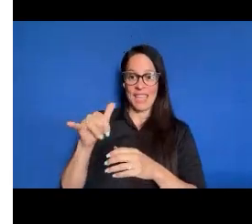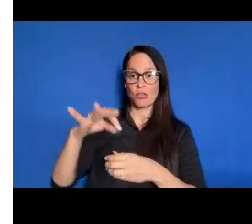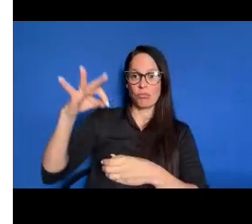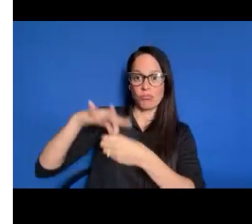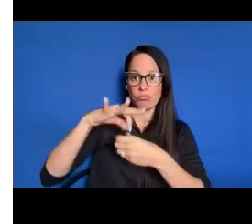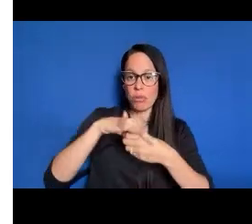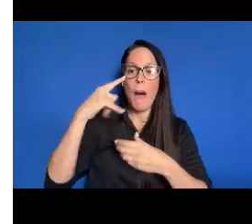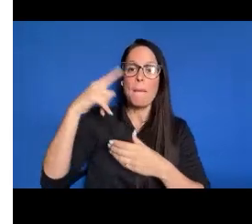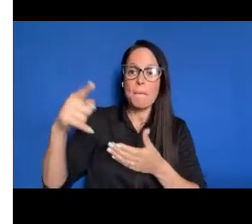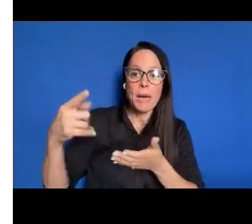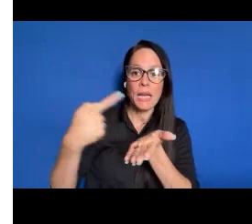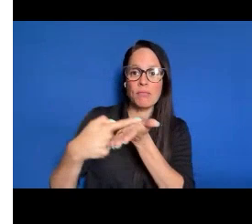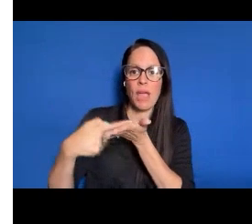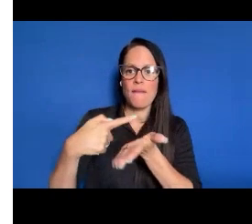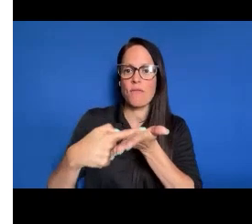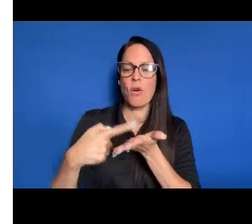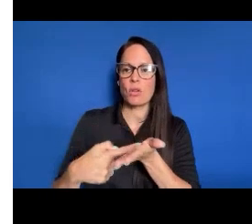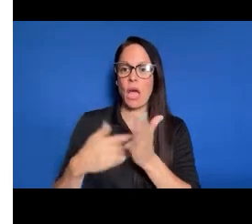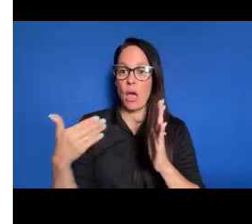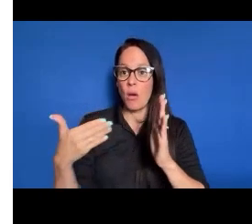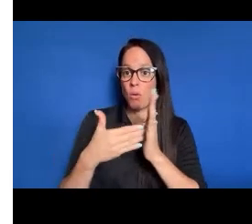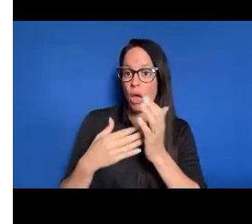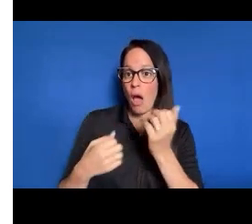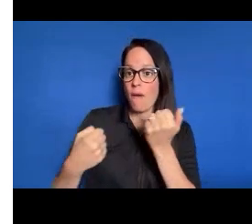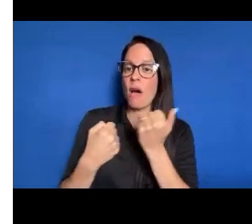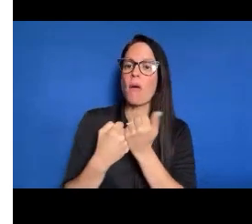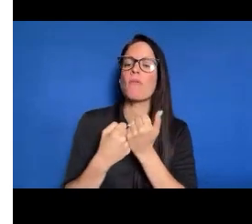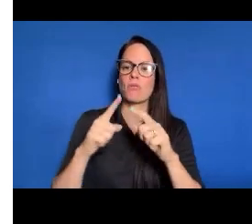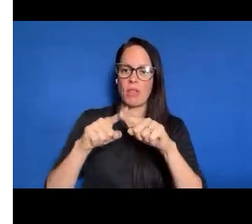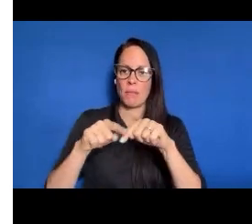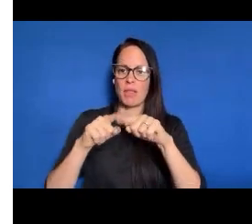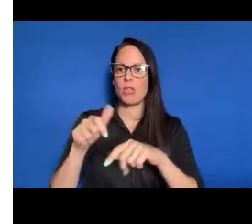y a favor de la moción antes de proceder a la votación por los miembros.